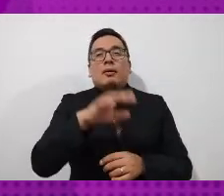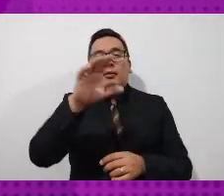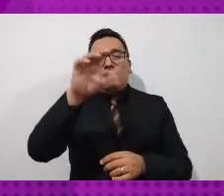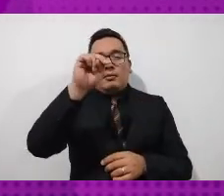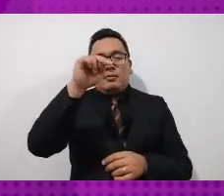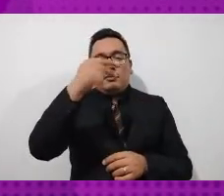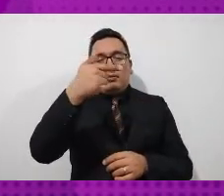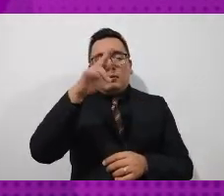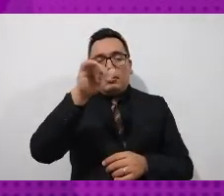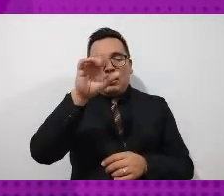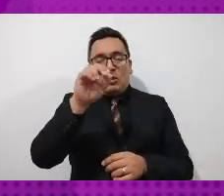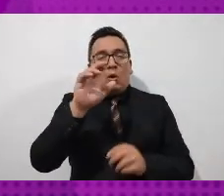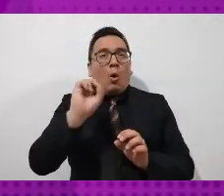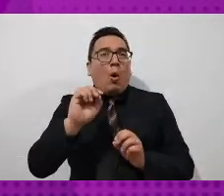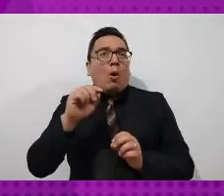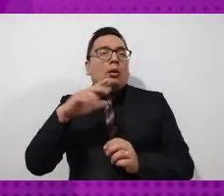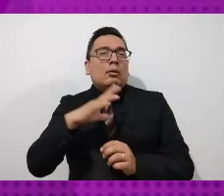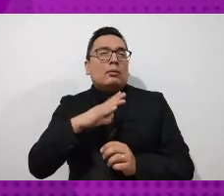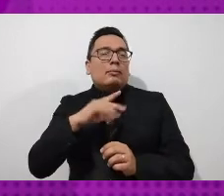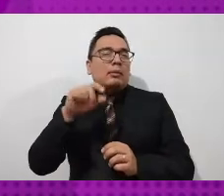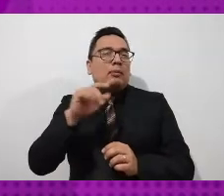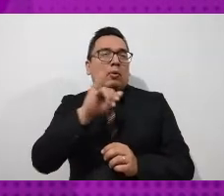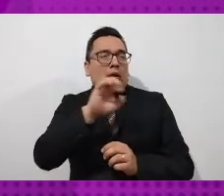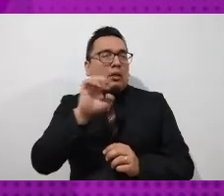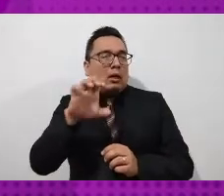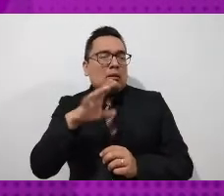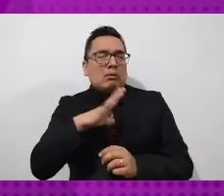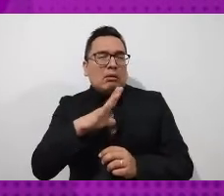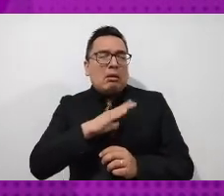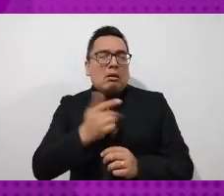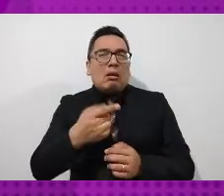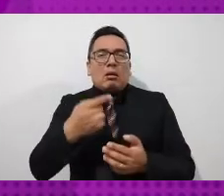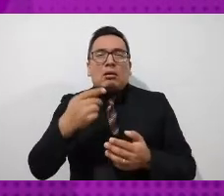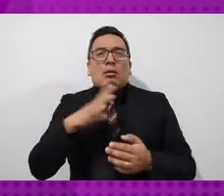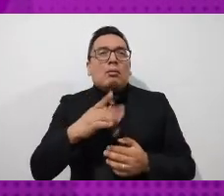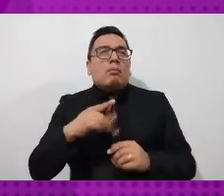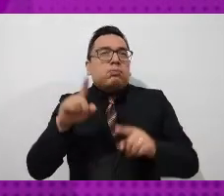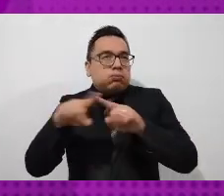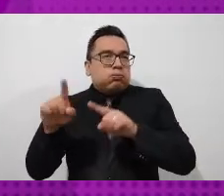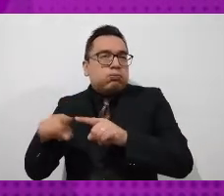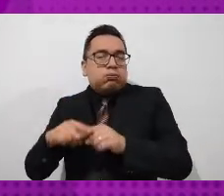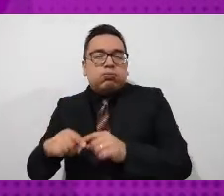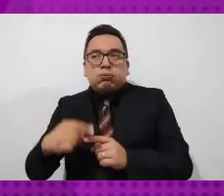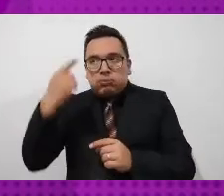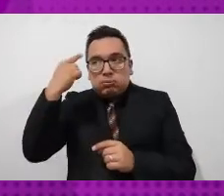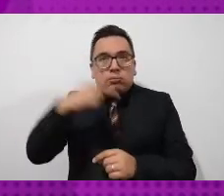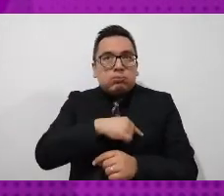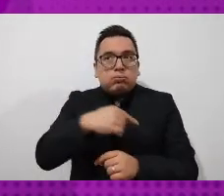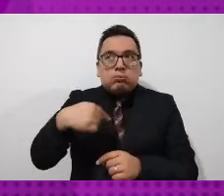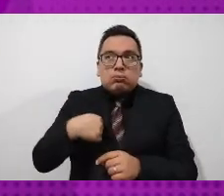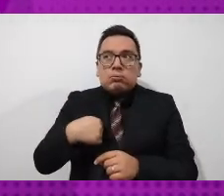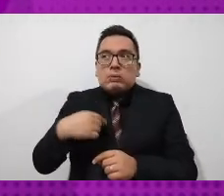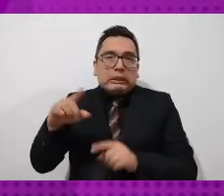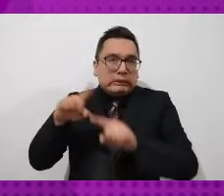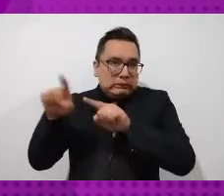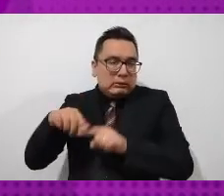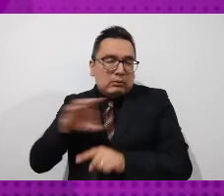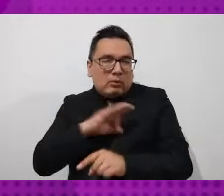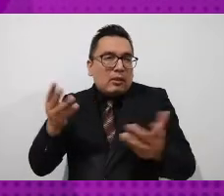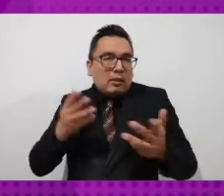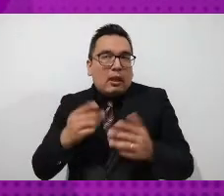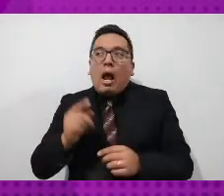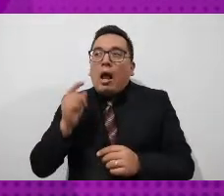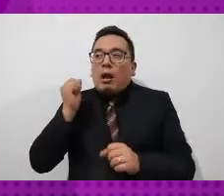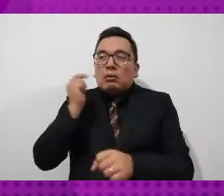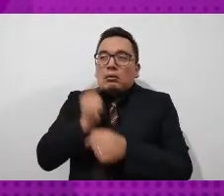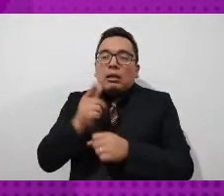podrán ustedes descargarla y ahí vienen todos los demás mecanismos que hay y entre ellos el de iniciativa popular. Ahí